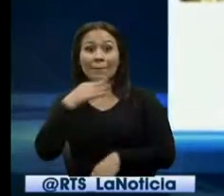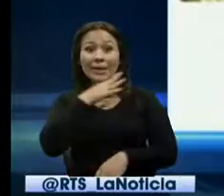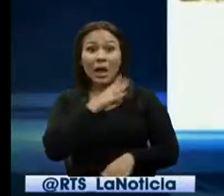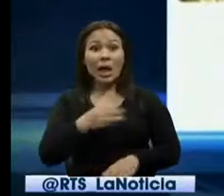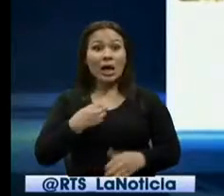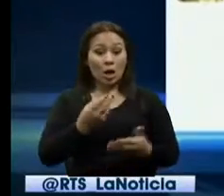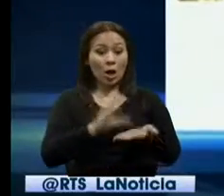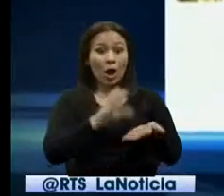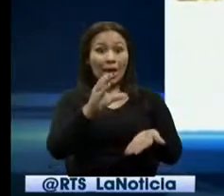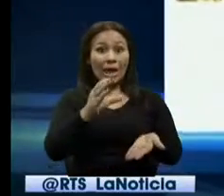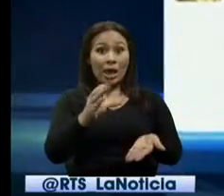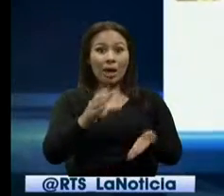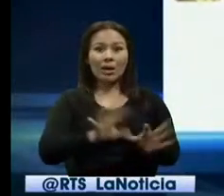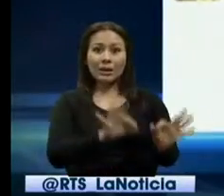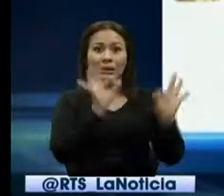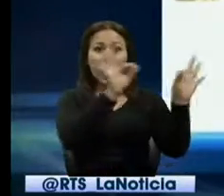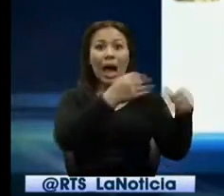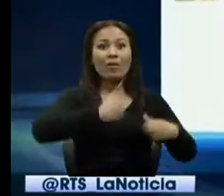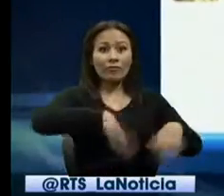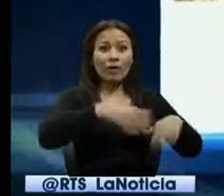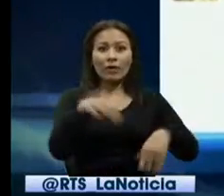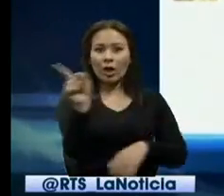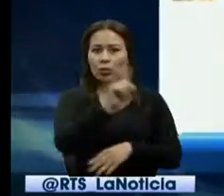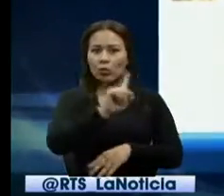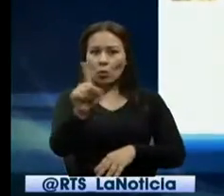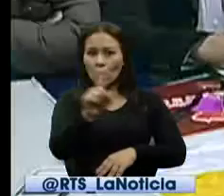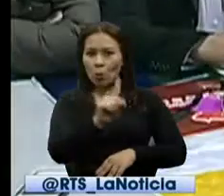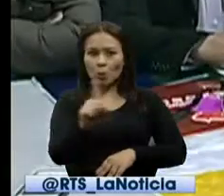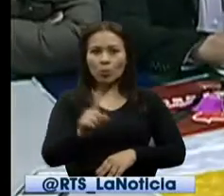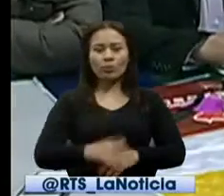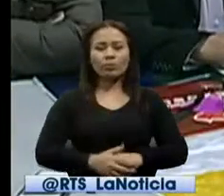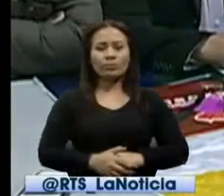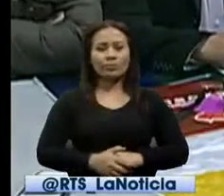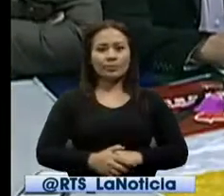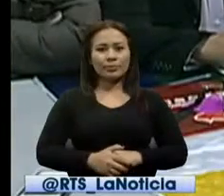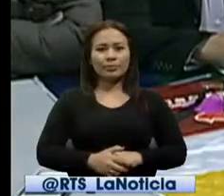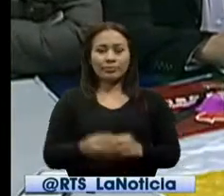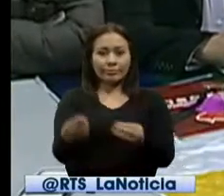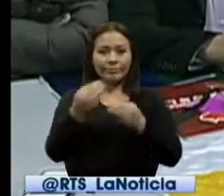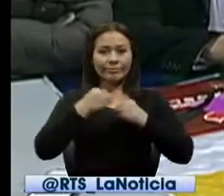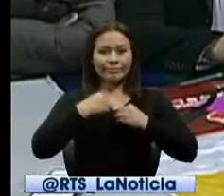irresponsables manipulen a sus hijos en los colegios emblemáticos. Informo Javier Gallo.